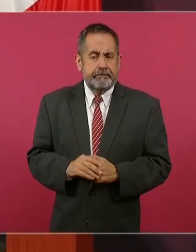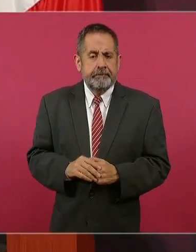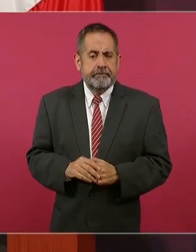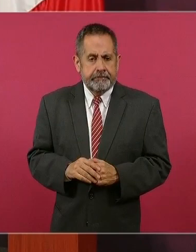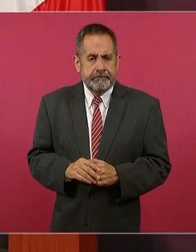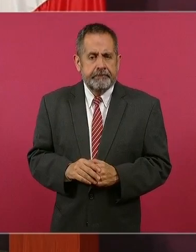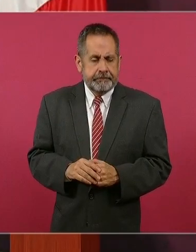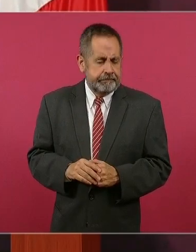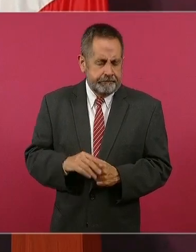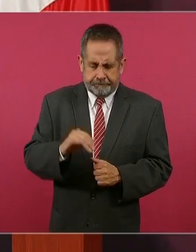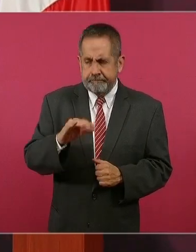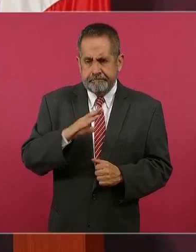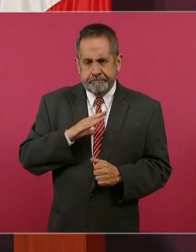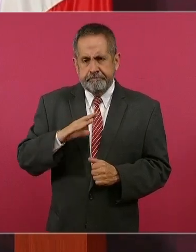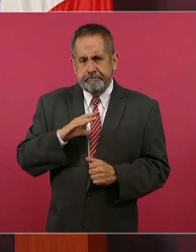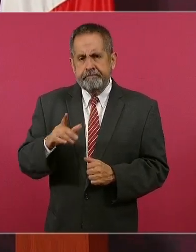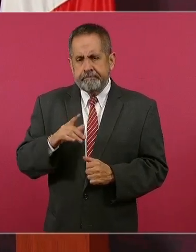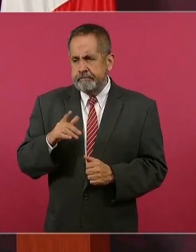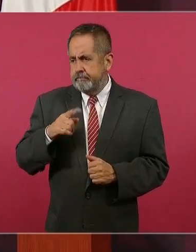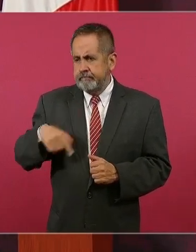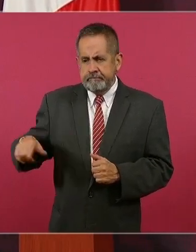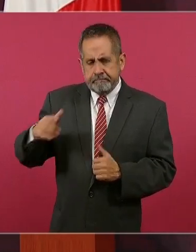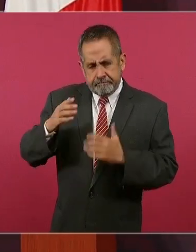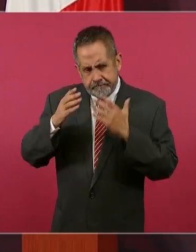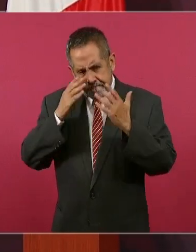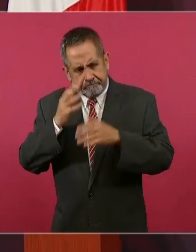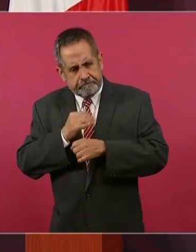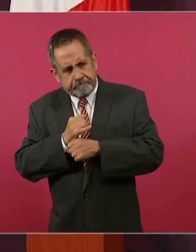sí hay estudios